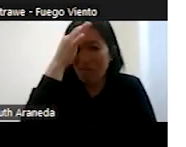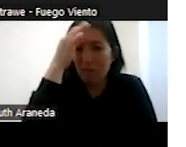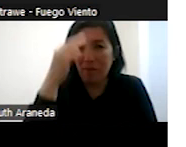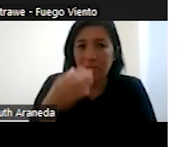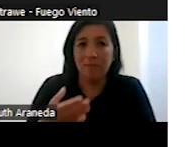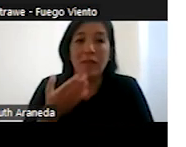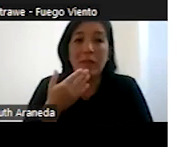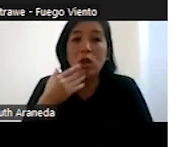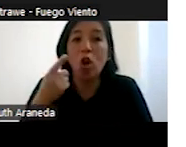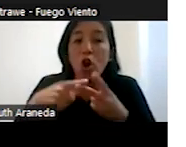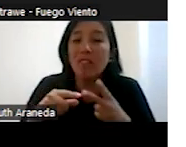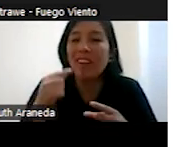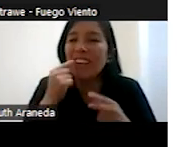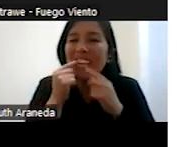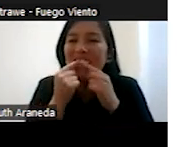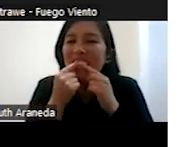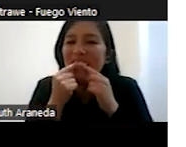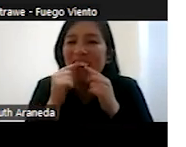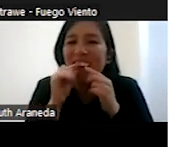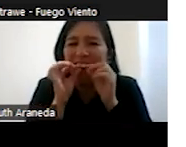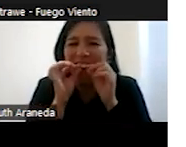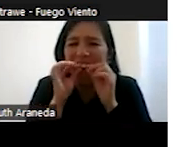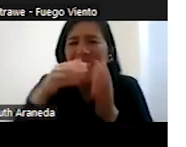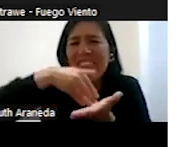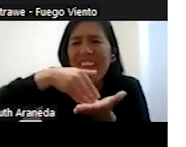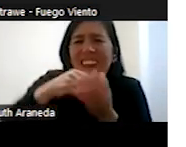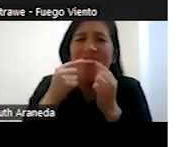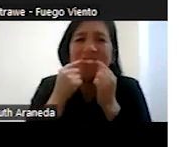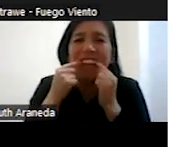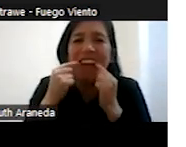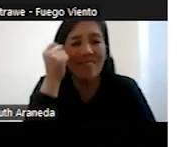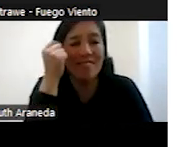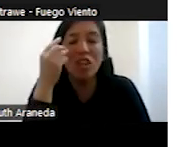también nos está hablando de déficit nutricionales, que es un defecto